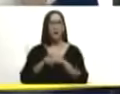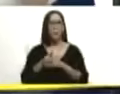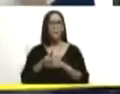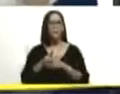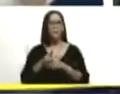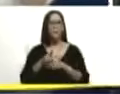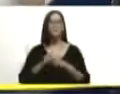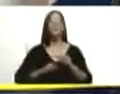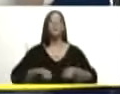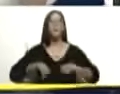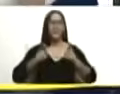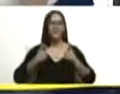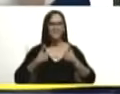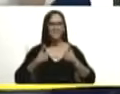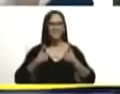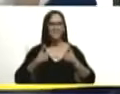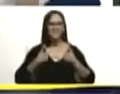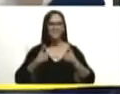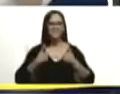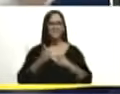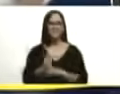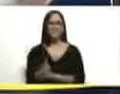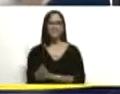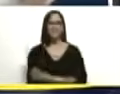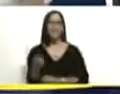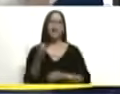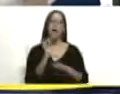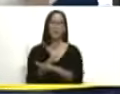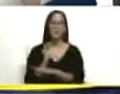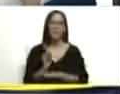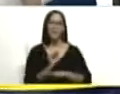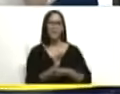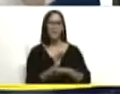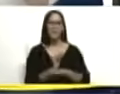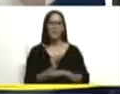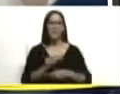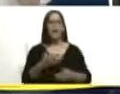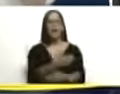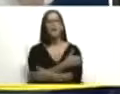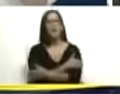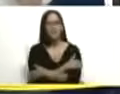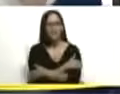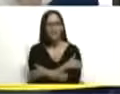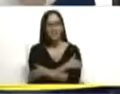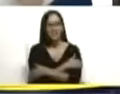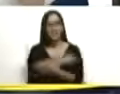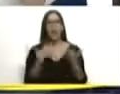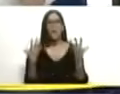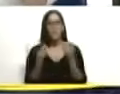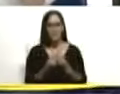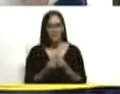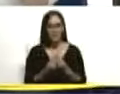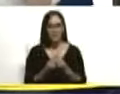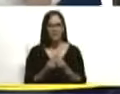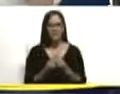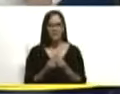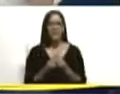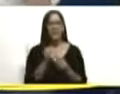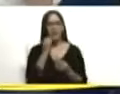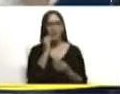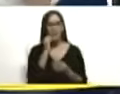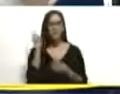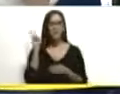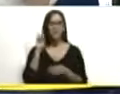por más. A proteger, a abrazar, acompañar a la